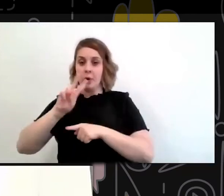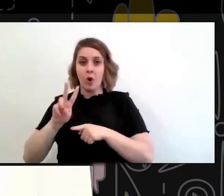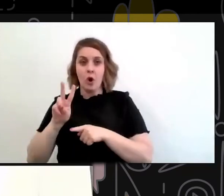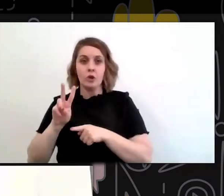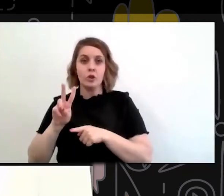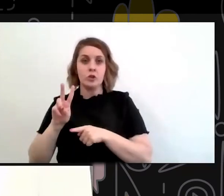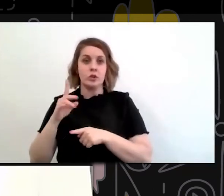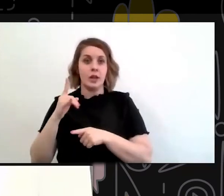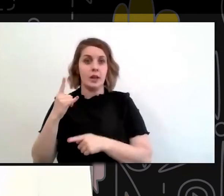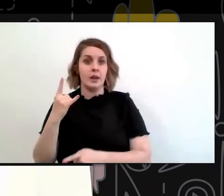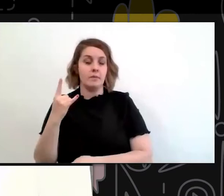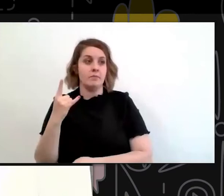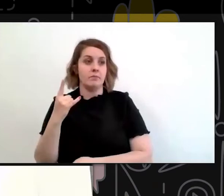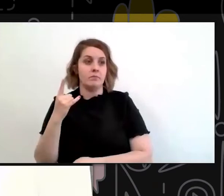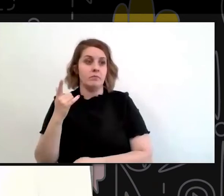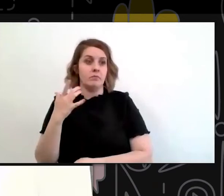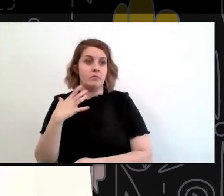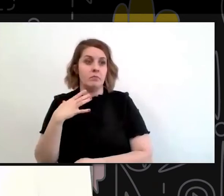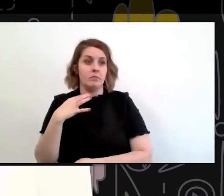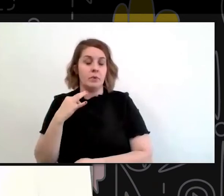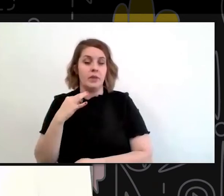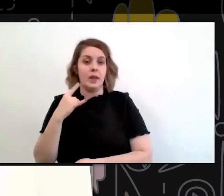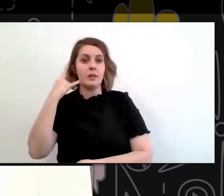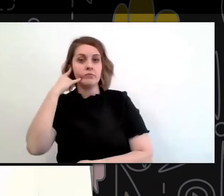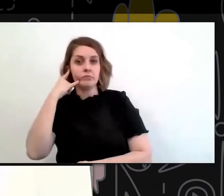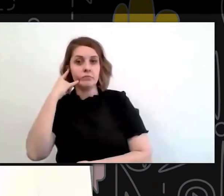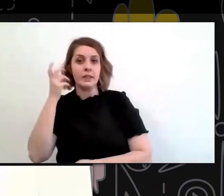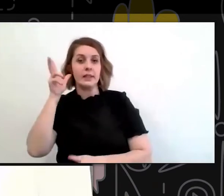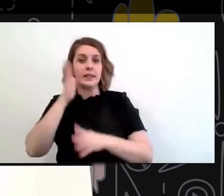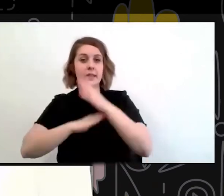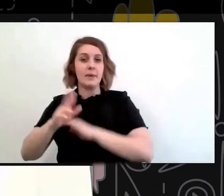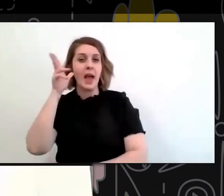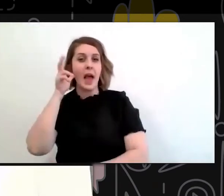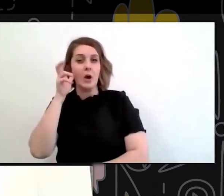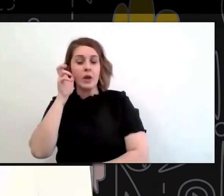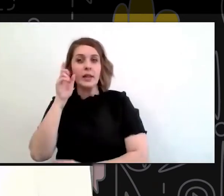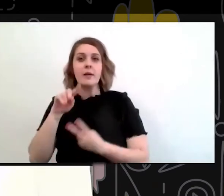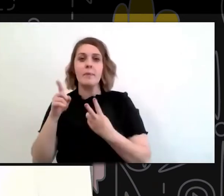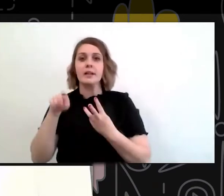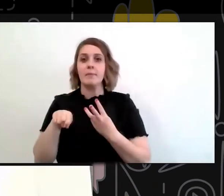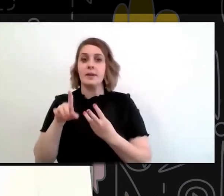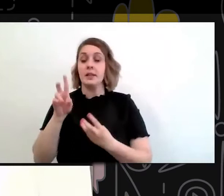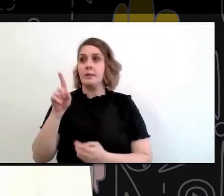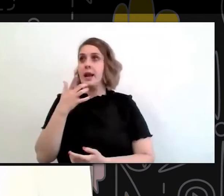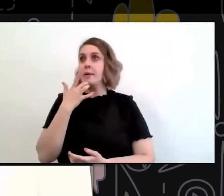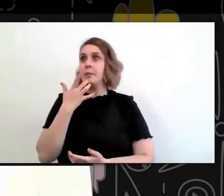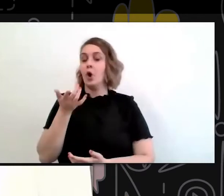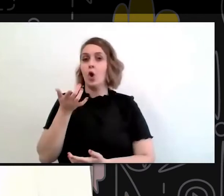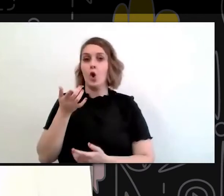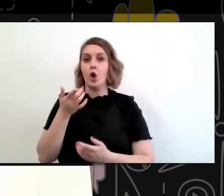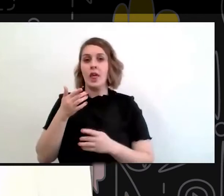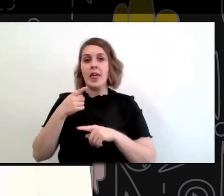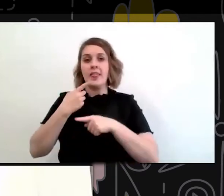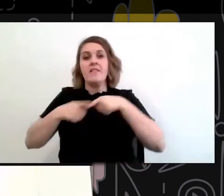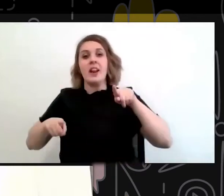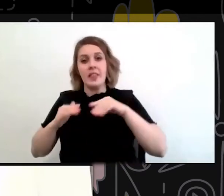no oigan porque ellos tienen un deterioro auditivo, pero hay otra cosa que es la brecha digital. Cómo la